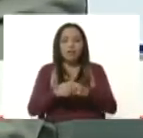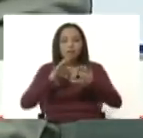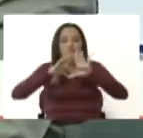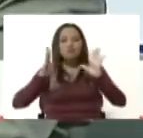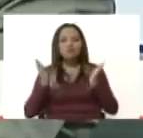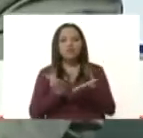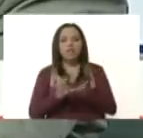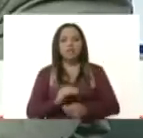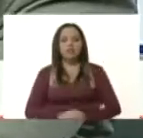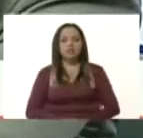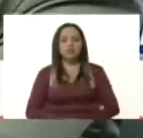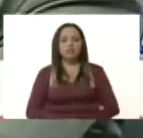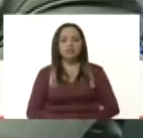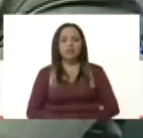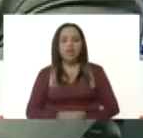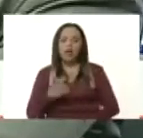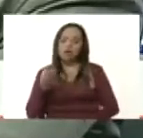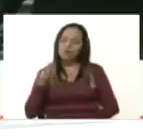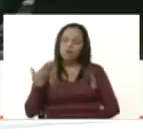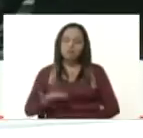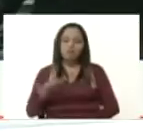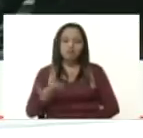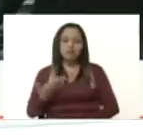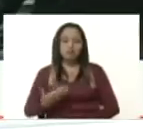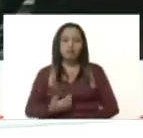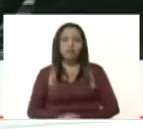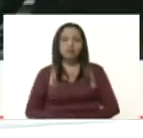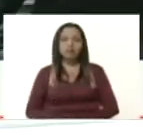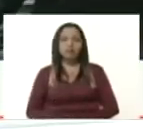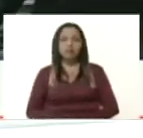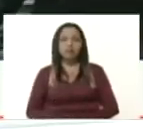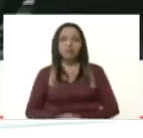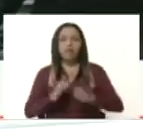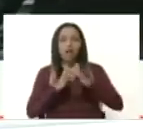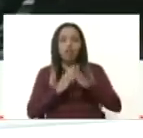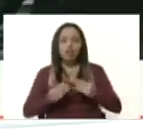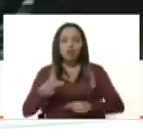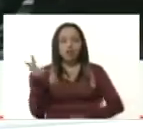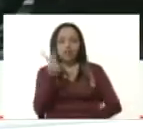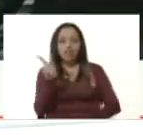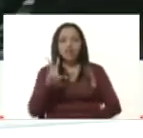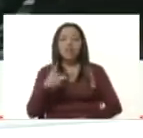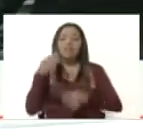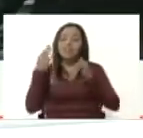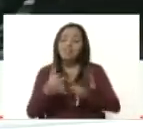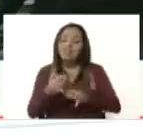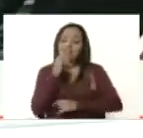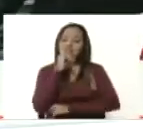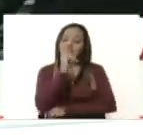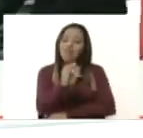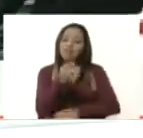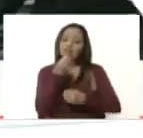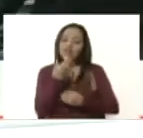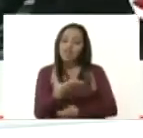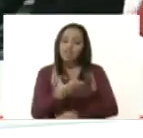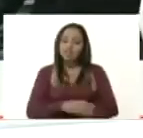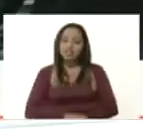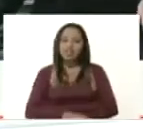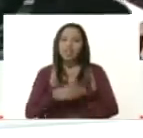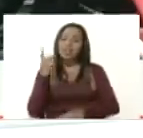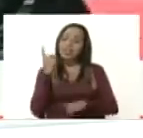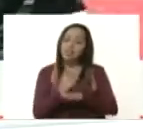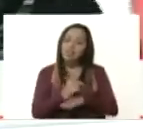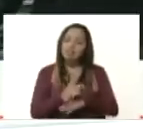mundial. Sí. Muy importante, fíjate, todo el país debe estar bien informado. Y debemos ir